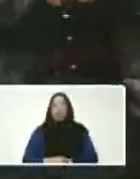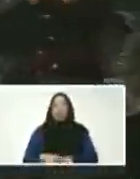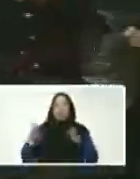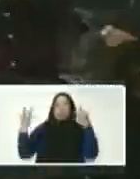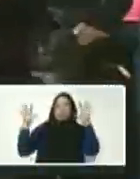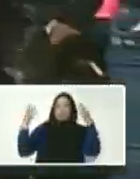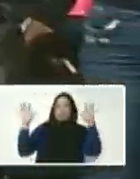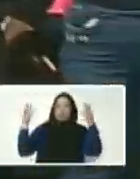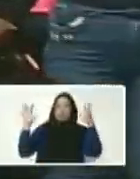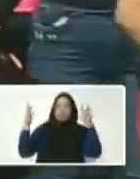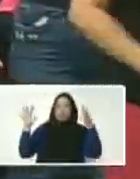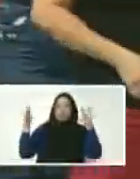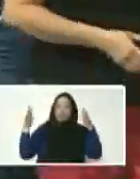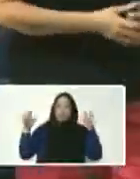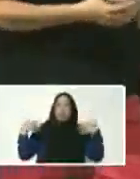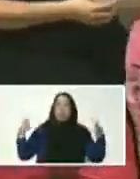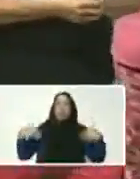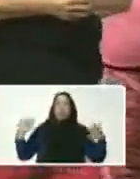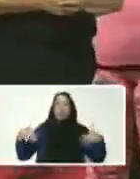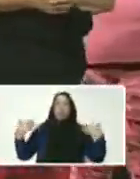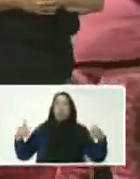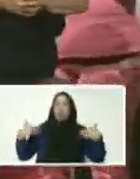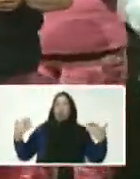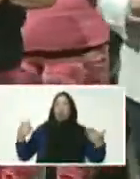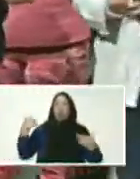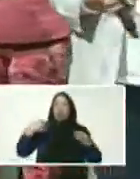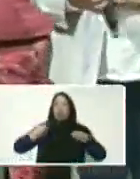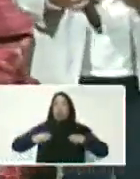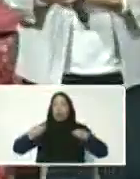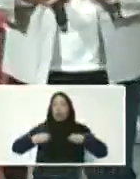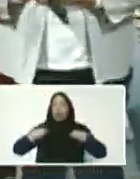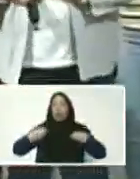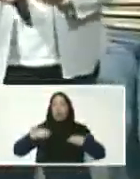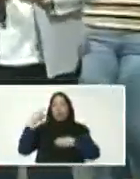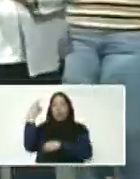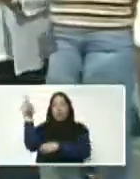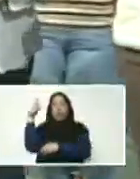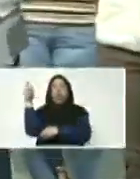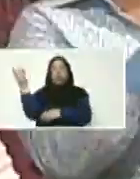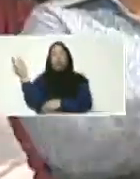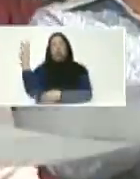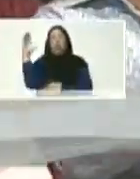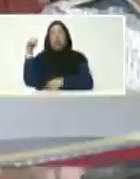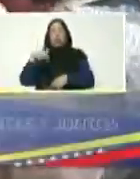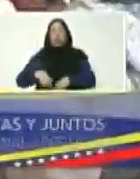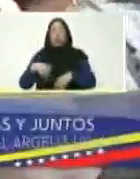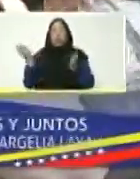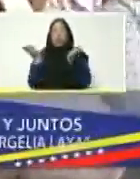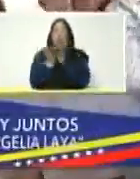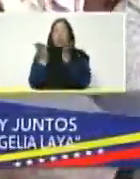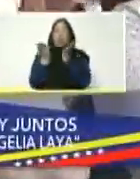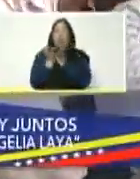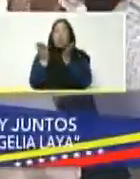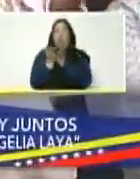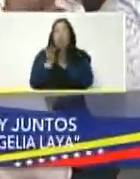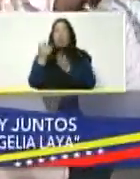Bueno, mi comandante, esta es la emoción que se vive aquí en la parroquia Caricuao, en esta unidad